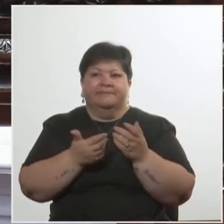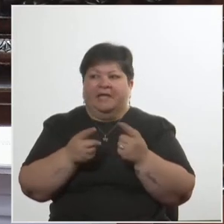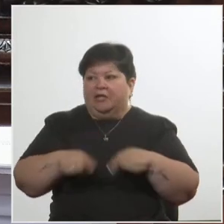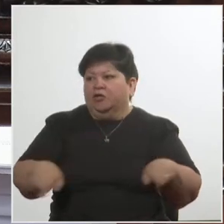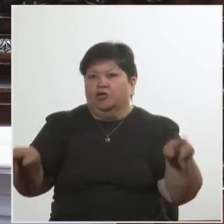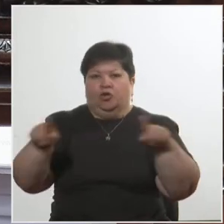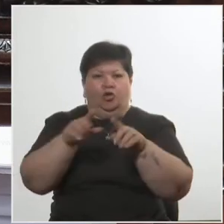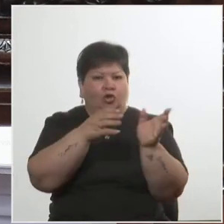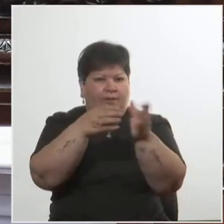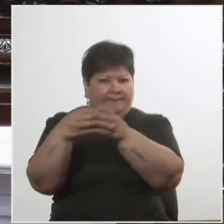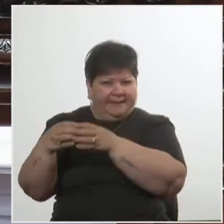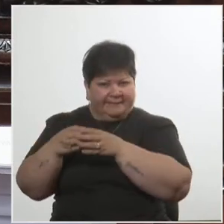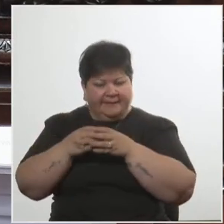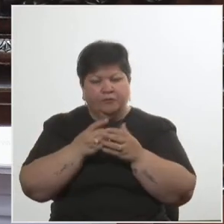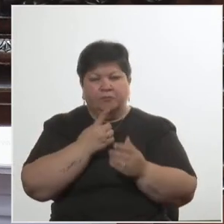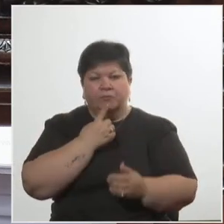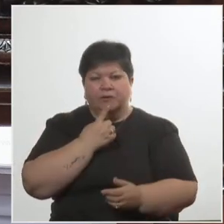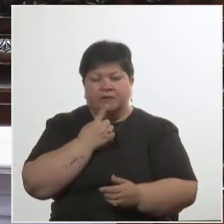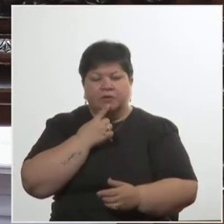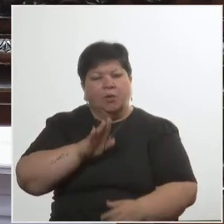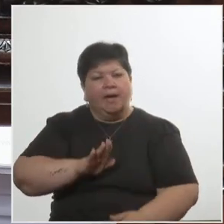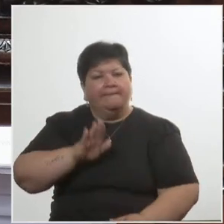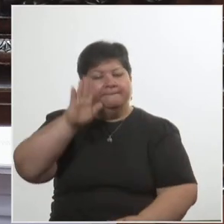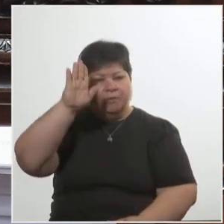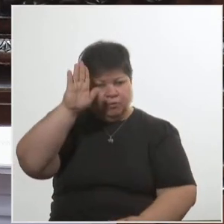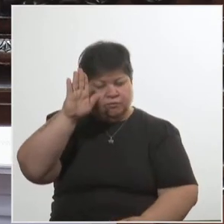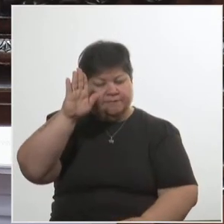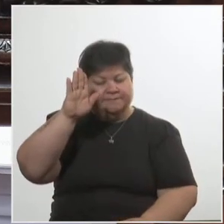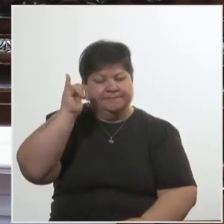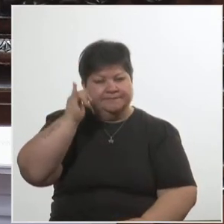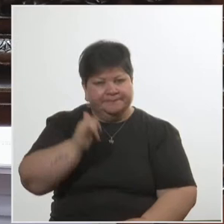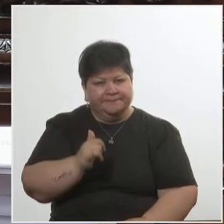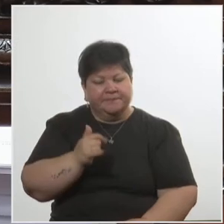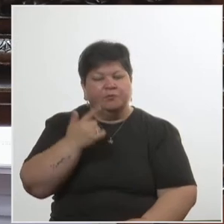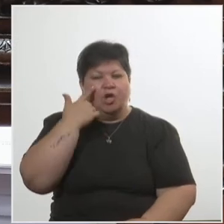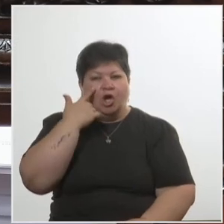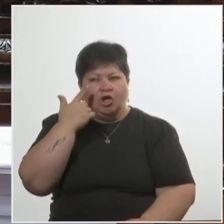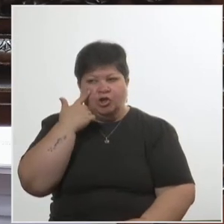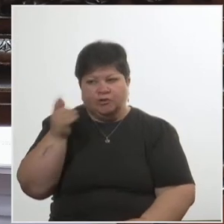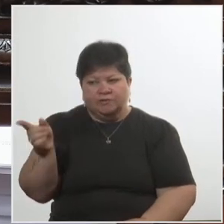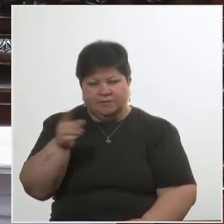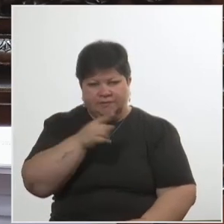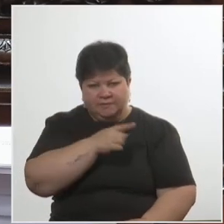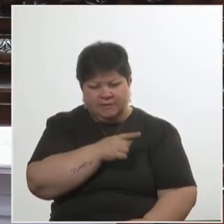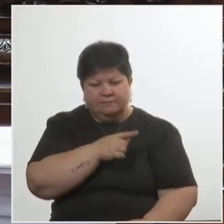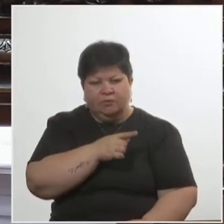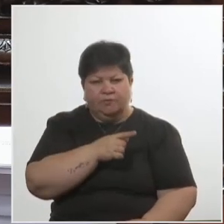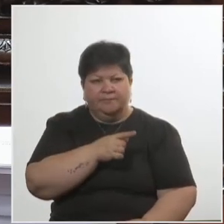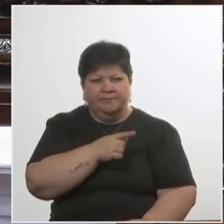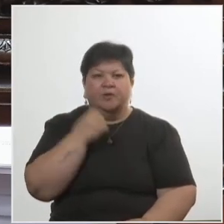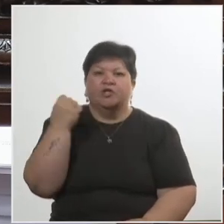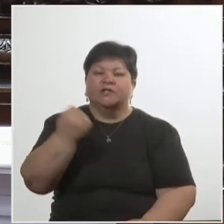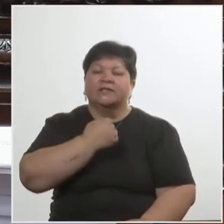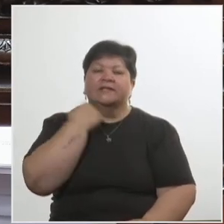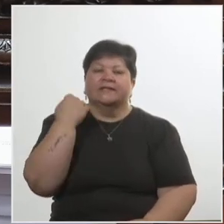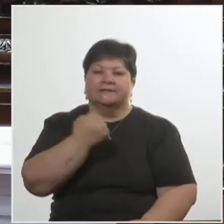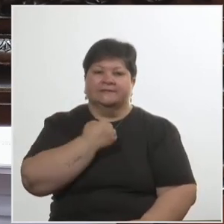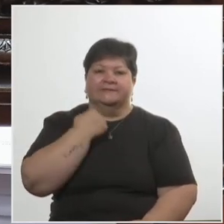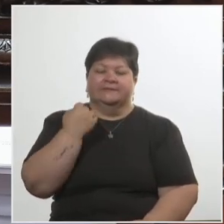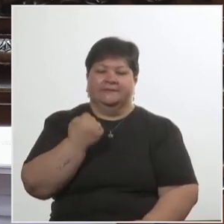aquí presente vamos a apoyar porque conocemos y sabemos muy bien de la dimensión y la importancia